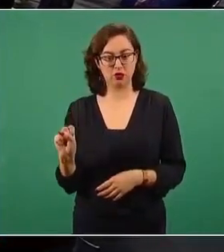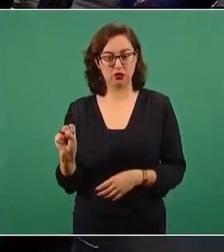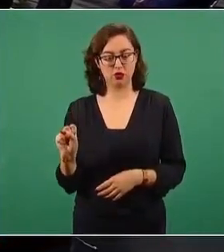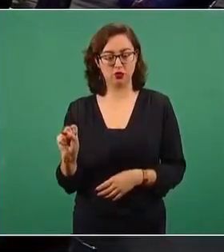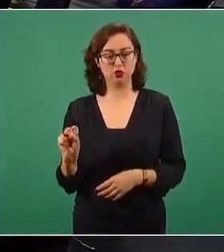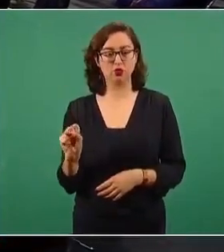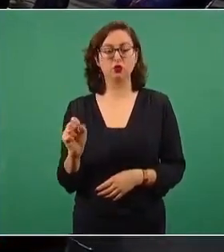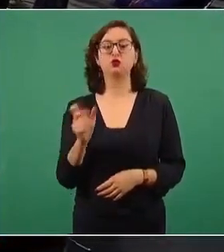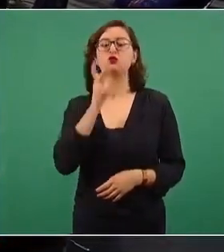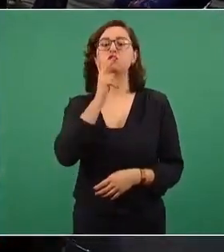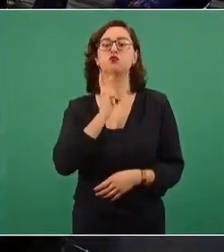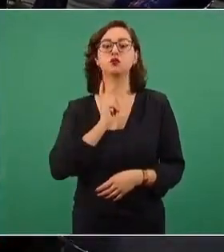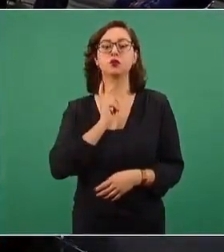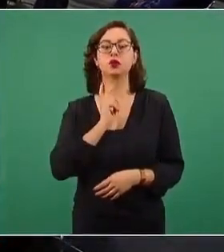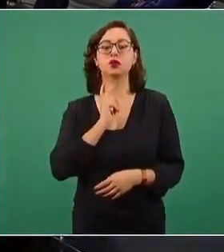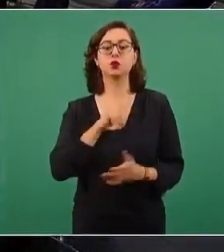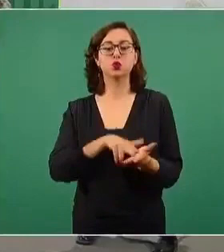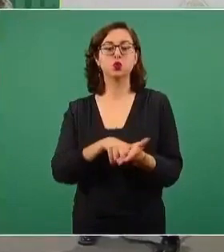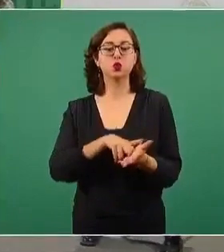El precio del barril del petróleo.